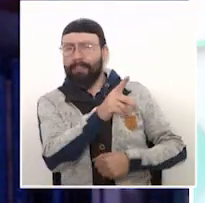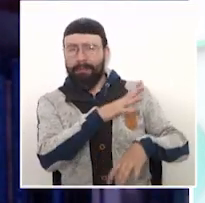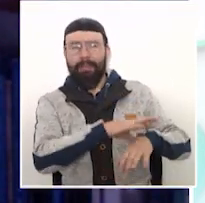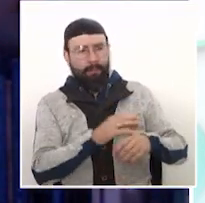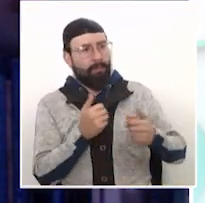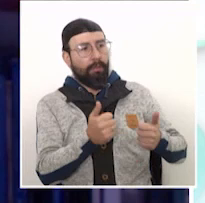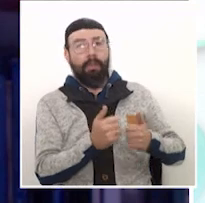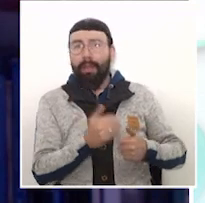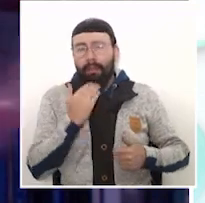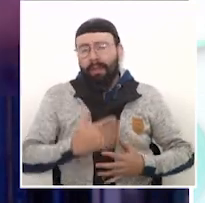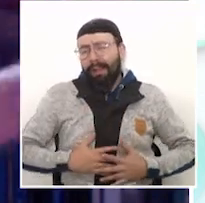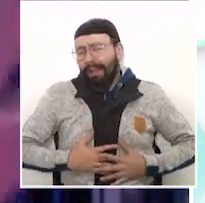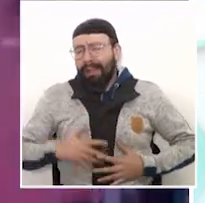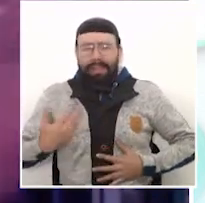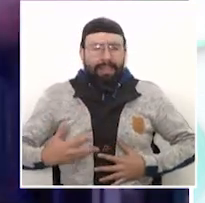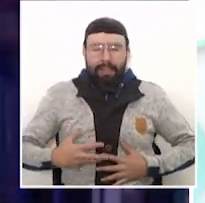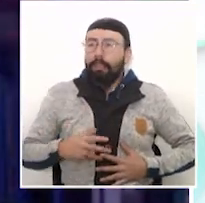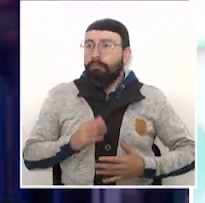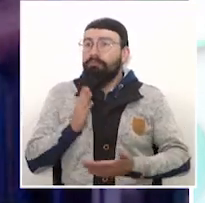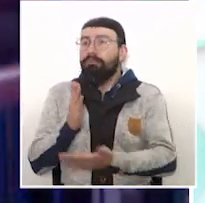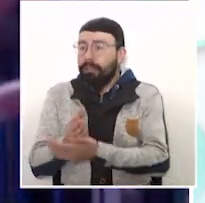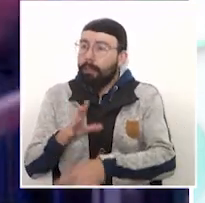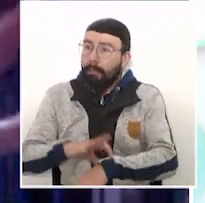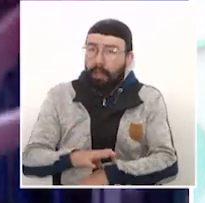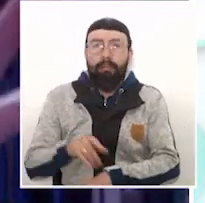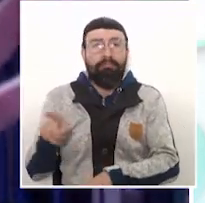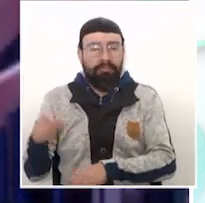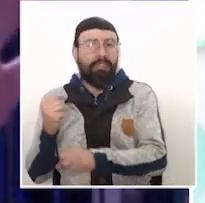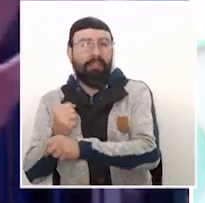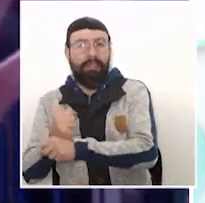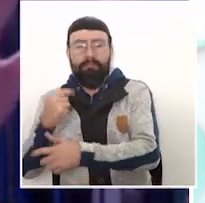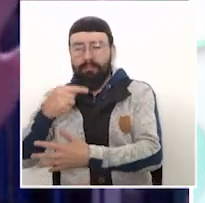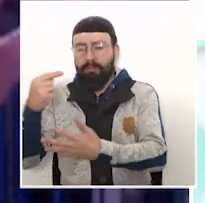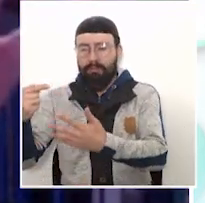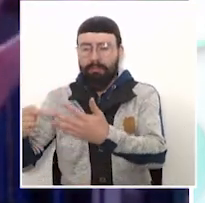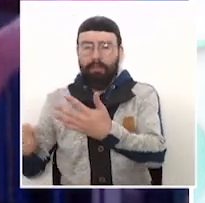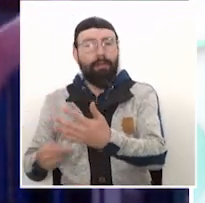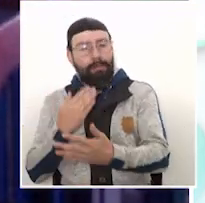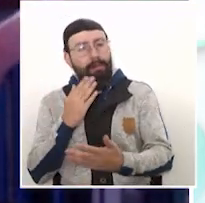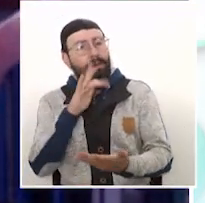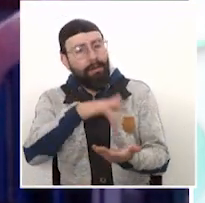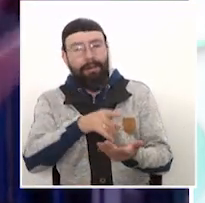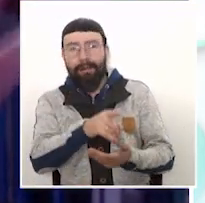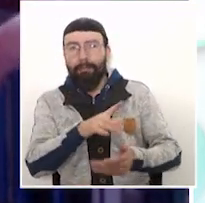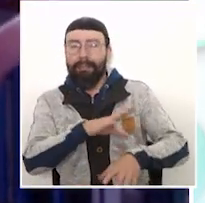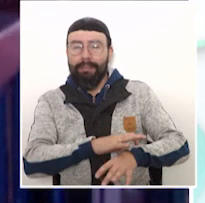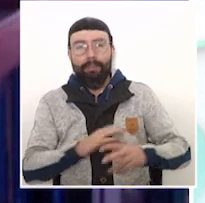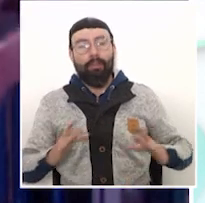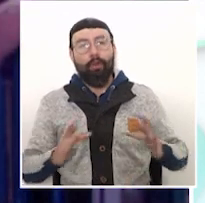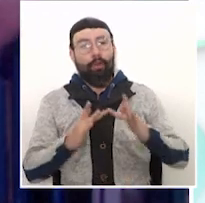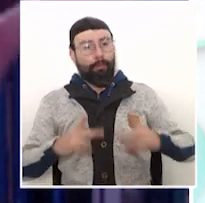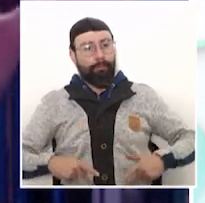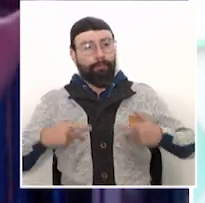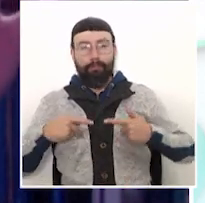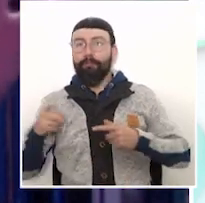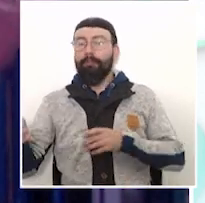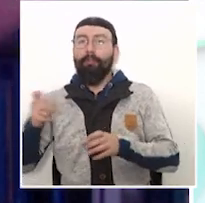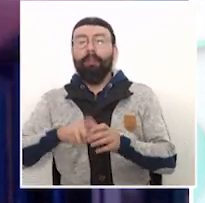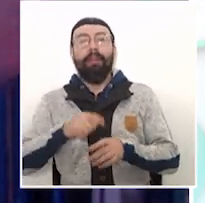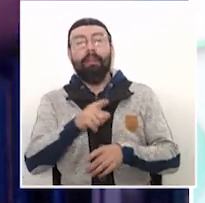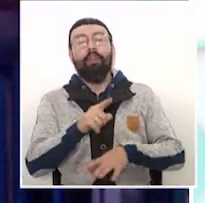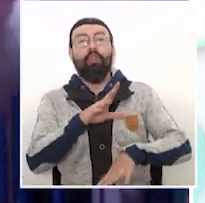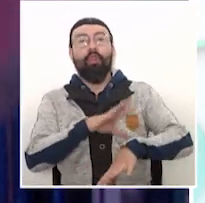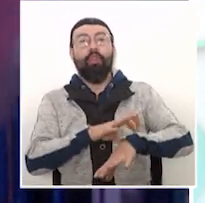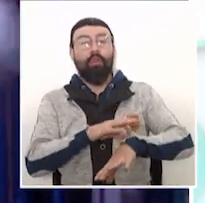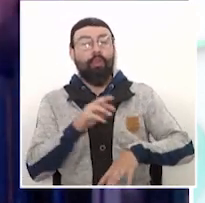grave, tienes que ir a un médico que trabaje esas cinco áreas, como en la medicina que hacen en Conexión Vital y en las clínicas de los doctores Rojas. Allí